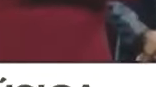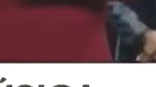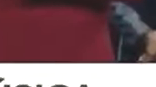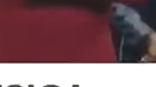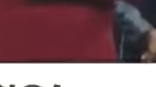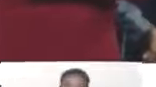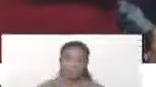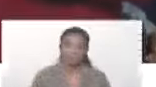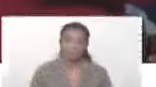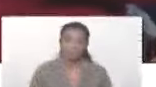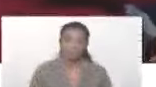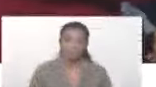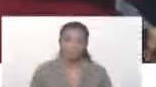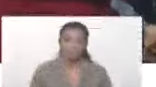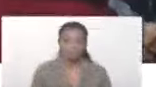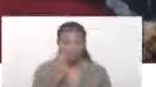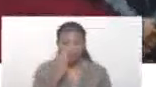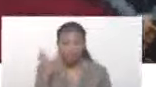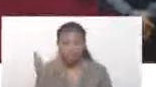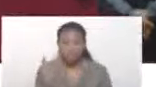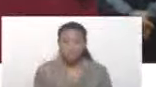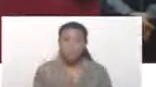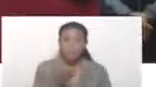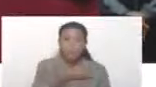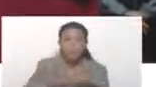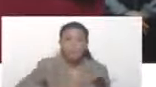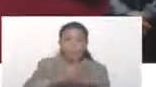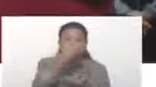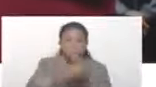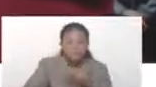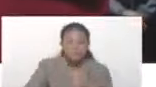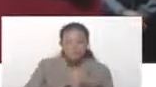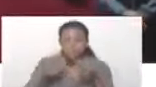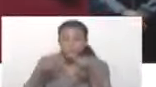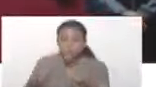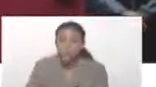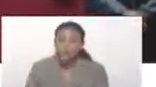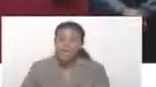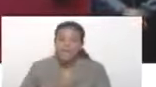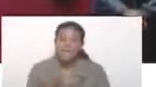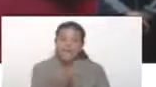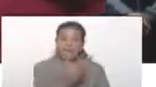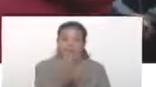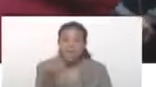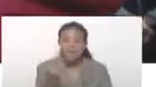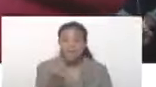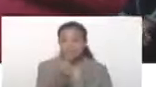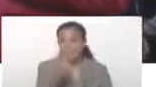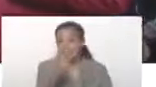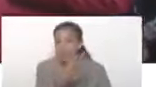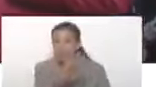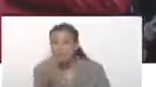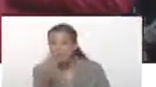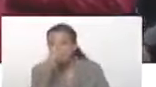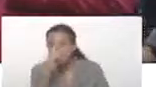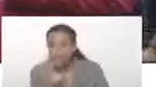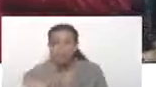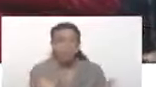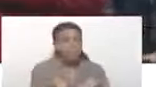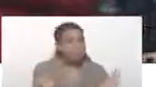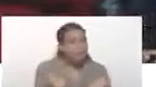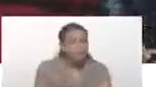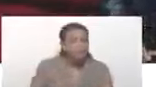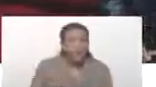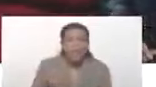un estudio de grabación profesional. Hay muchas agrupaciones gaiteras que tienen más de 30, 40 años y que no tienen